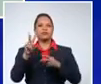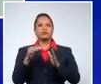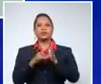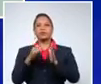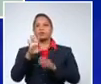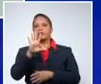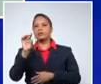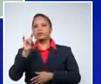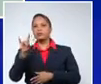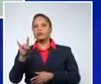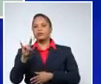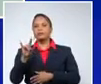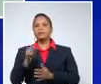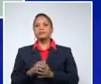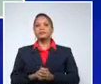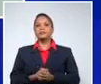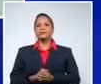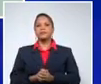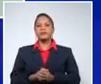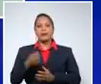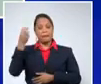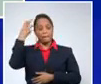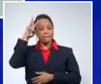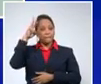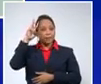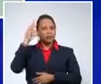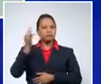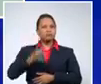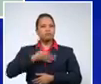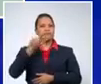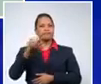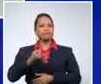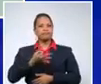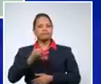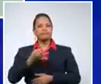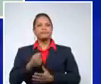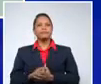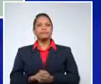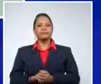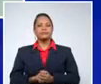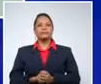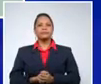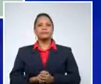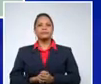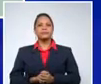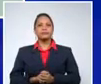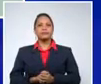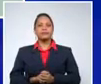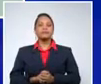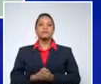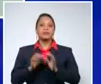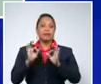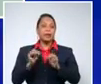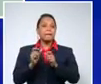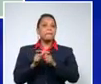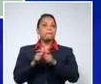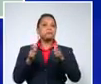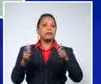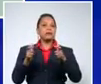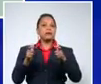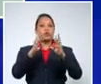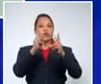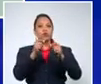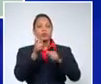259.402, México, que como siempre digo, no está entre los países de mayor número de casos, pero sí el mayor número de los de